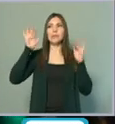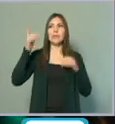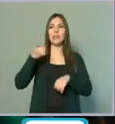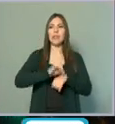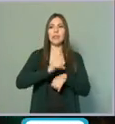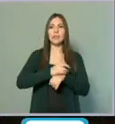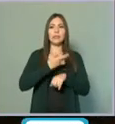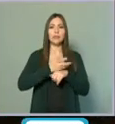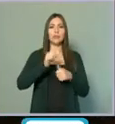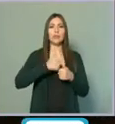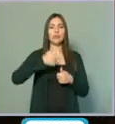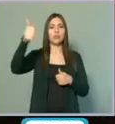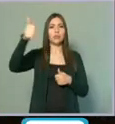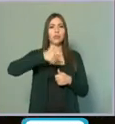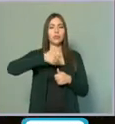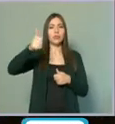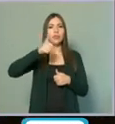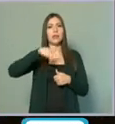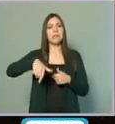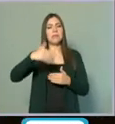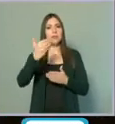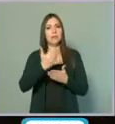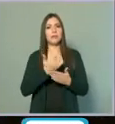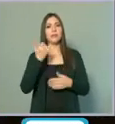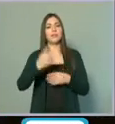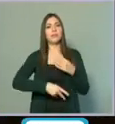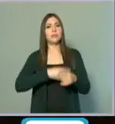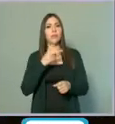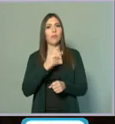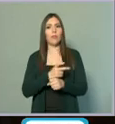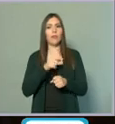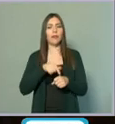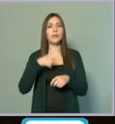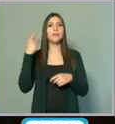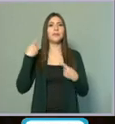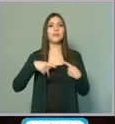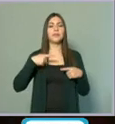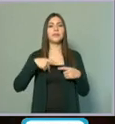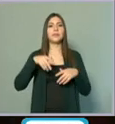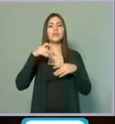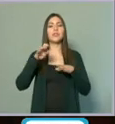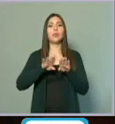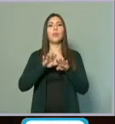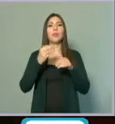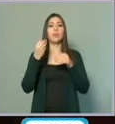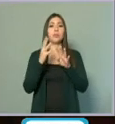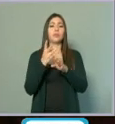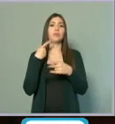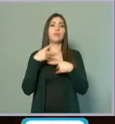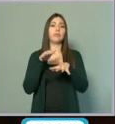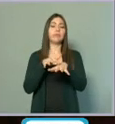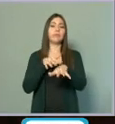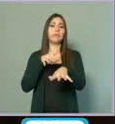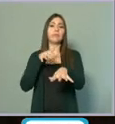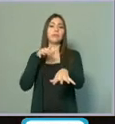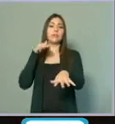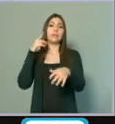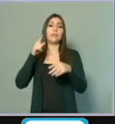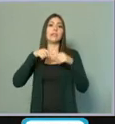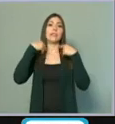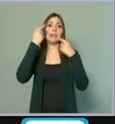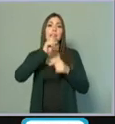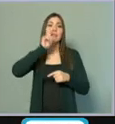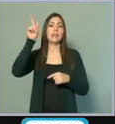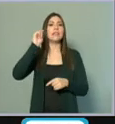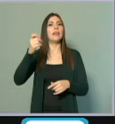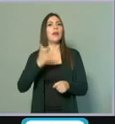¿no? Sí. Y dos, que las condiciones de este Vía Crucis Migrante han cambiado de manera muy sensible. Es decir,